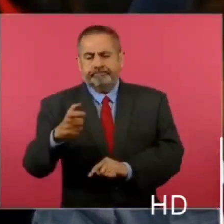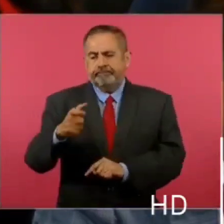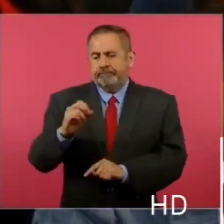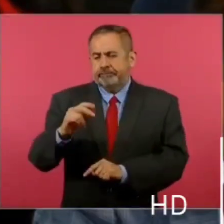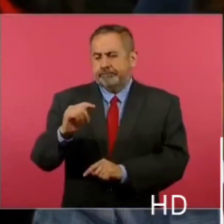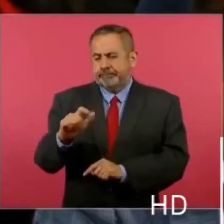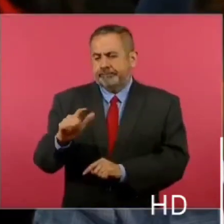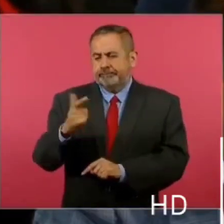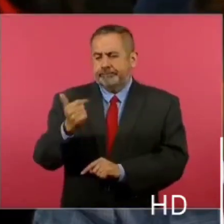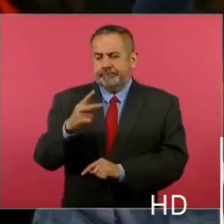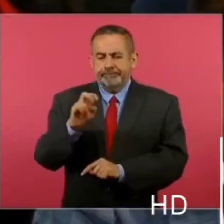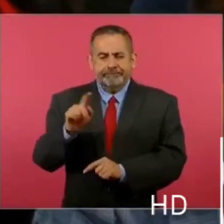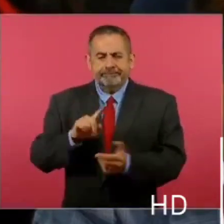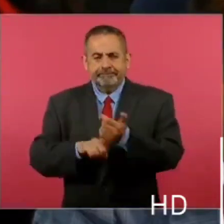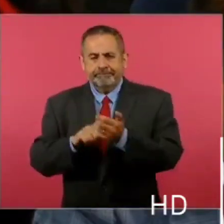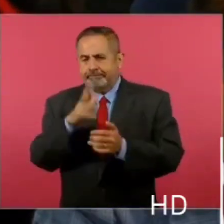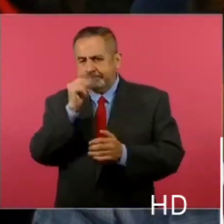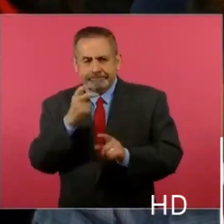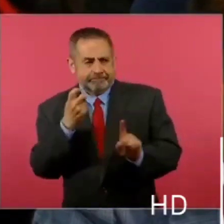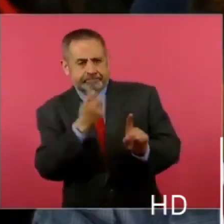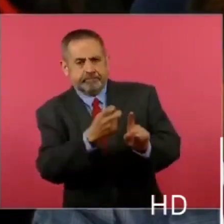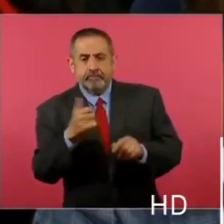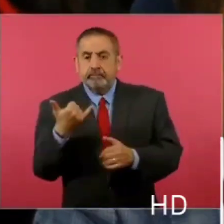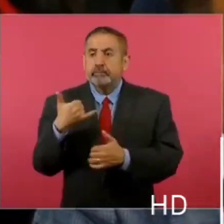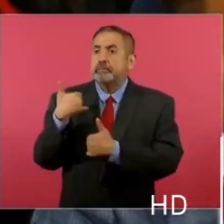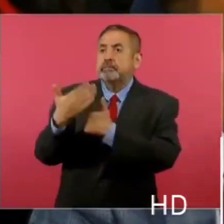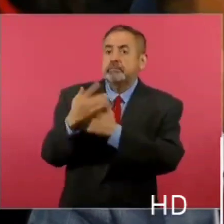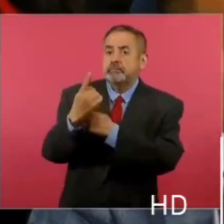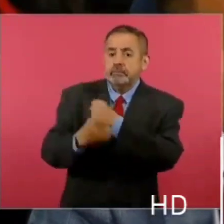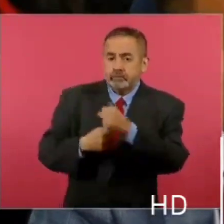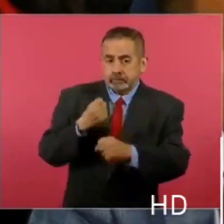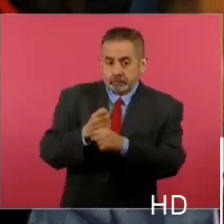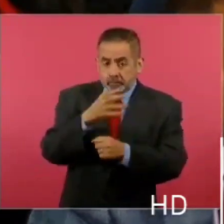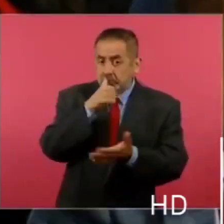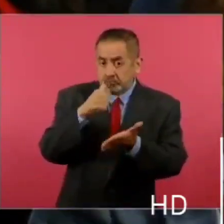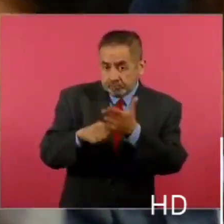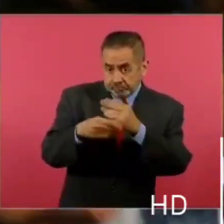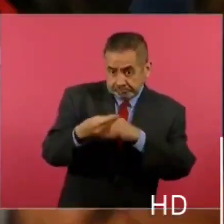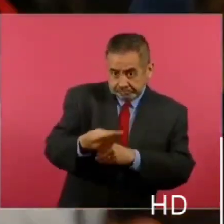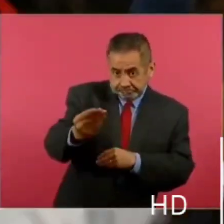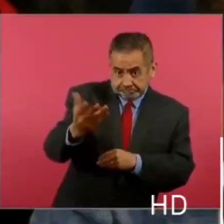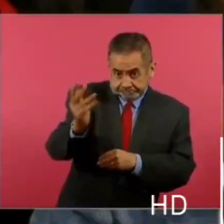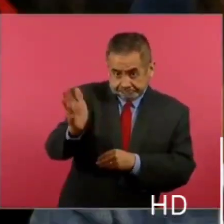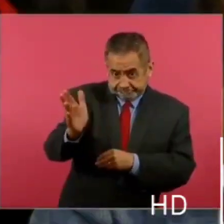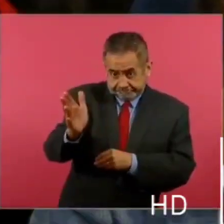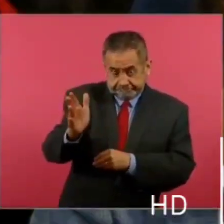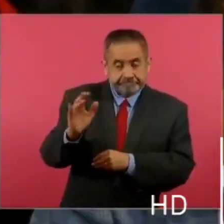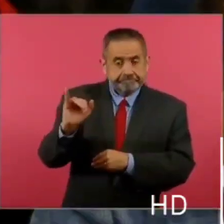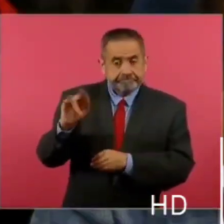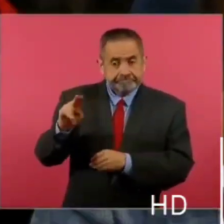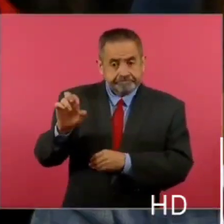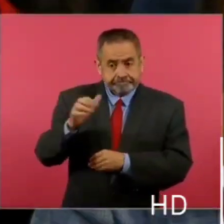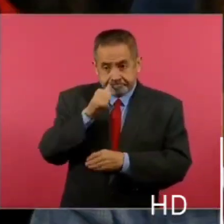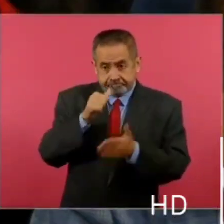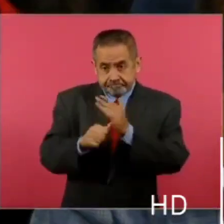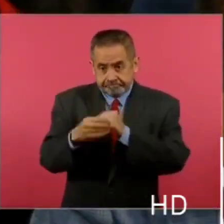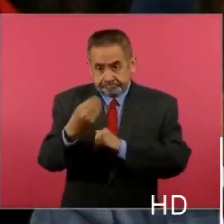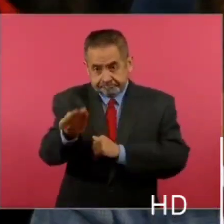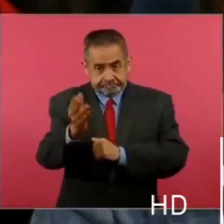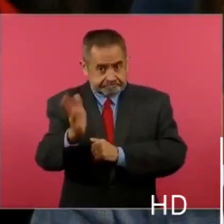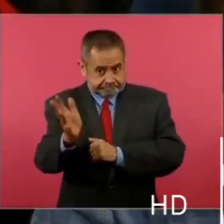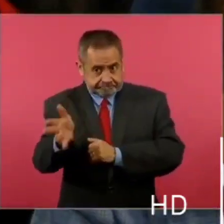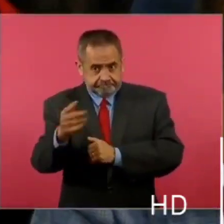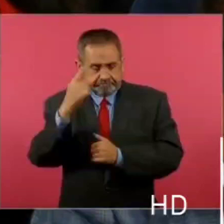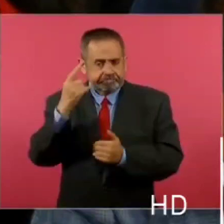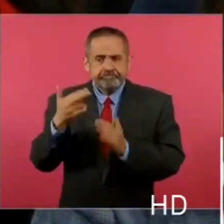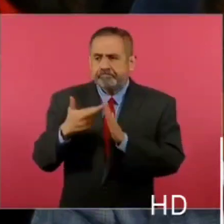y referentes también al proceso electoral del próximo año. Preguntarle si ya recibió esta notificación, si ya se evaluó y qué medidas